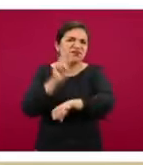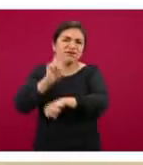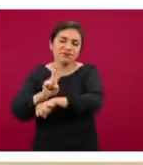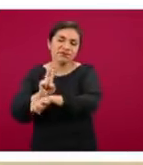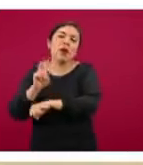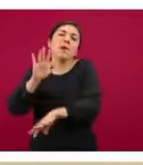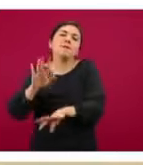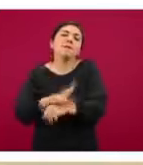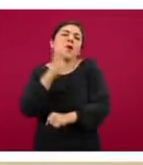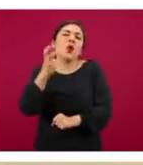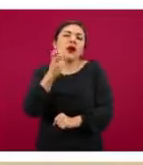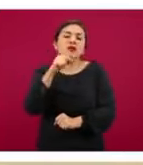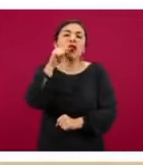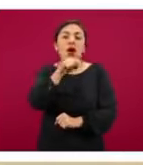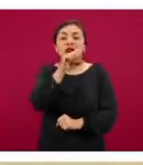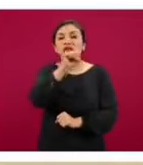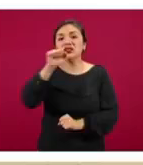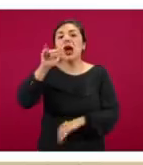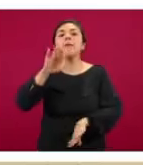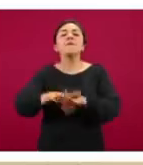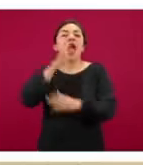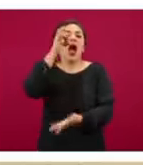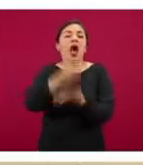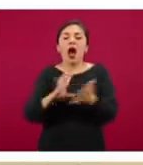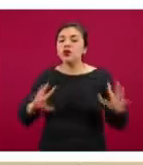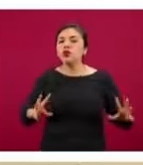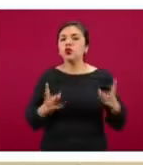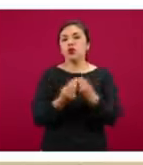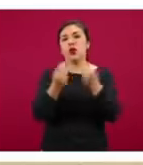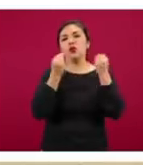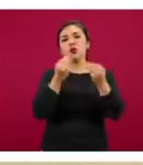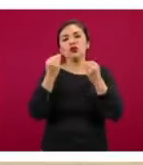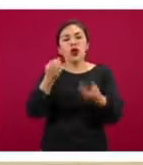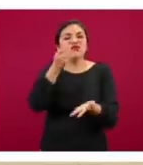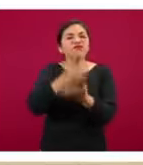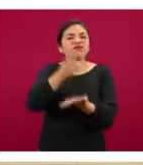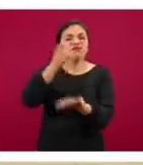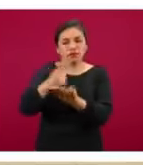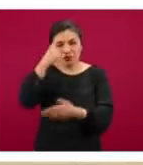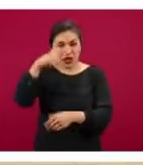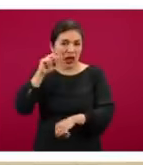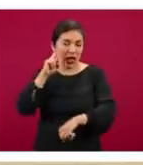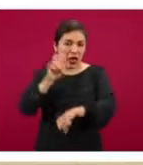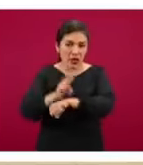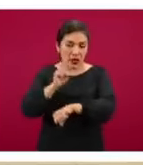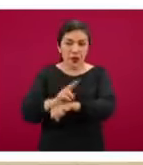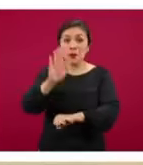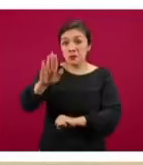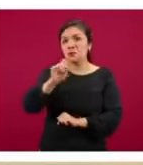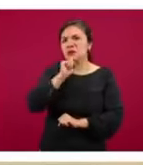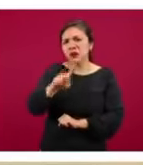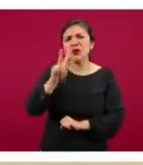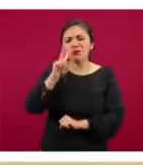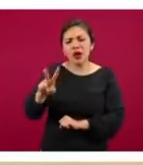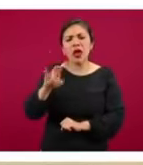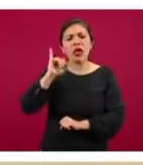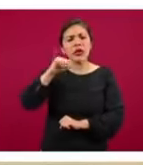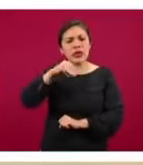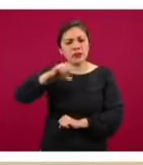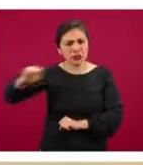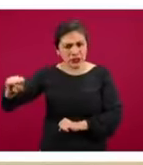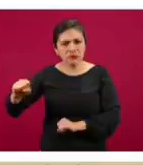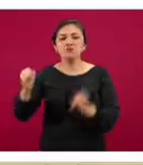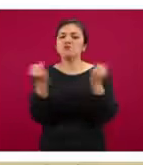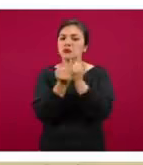las razones por las cuales identifican la mayoría de los brotes. Pero vemos también cómo el Instituto Mexicano del